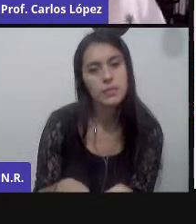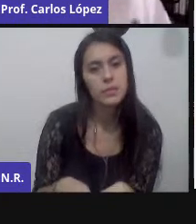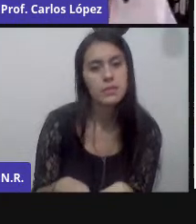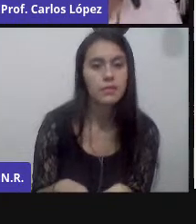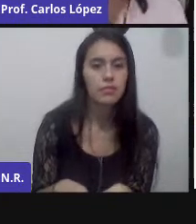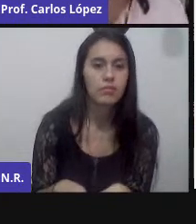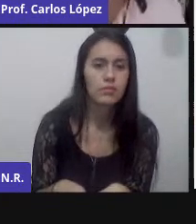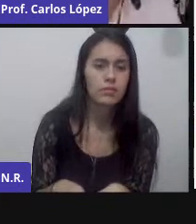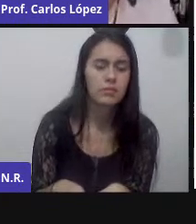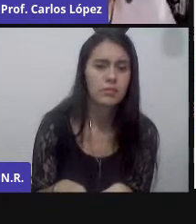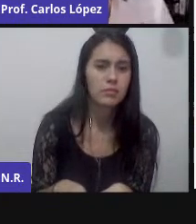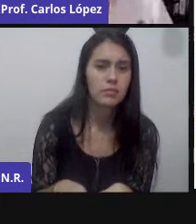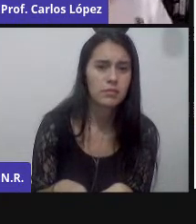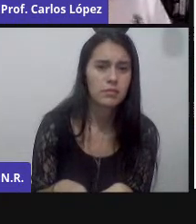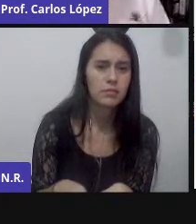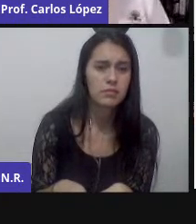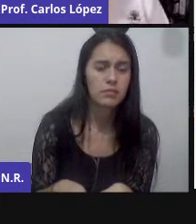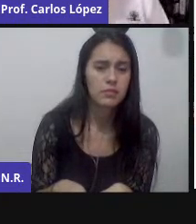¿Mejor? Mejor.